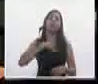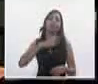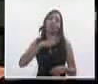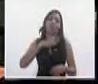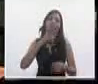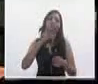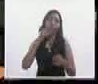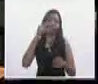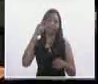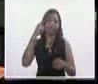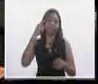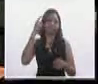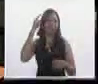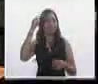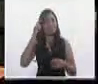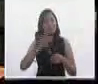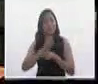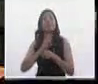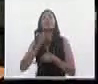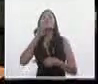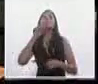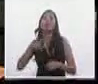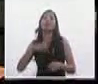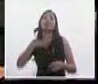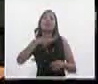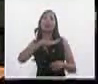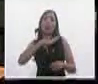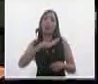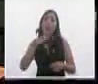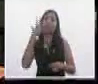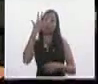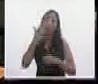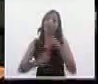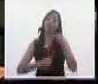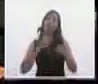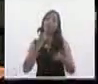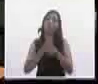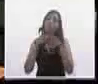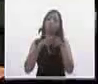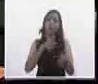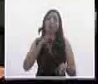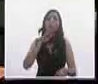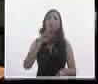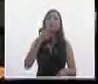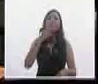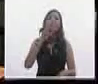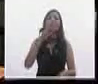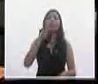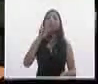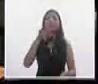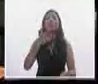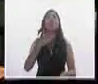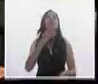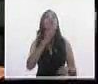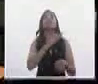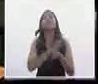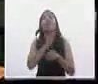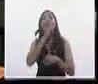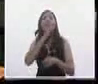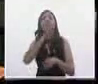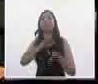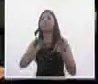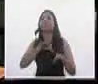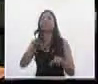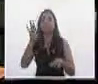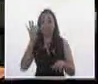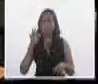intelectual y trabajó 5 años en Burger King y ahora no puede encontrar cómo le pueden ayudar también